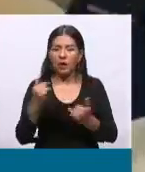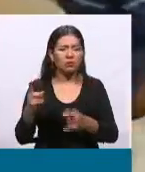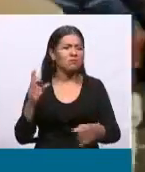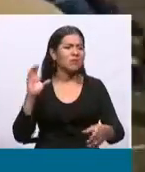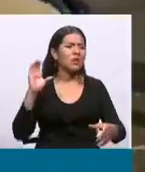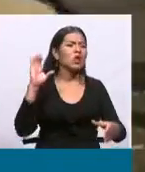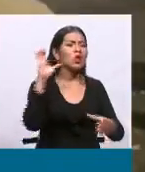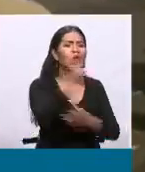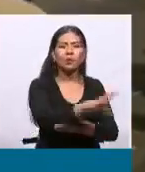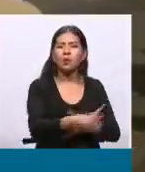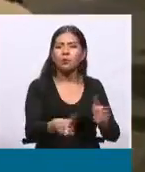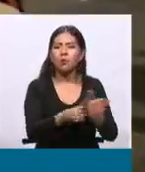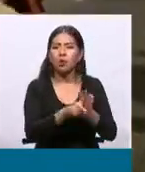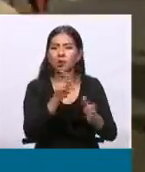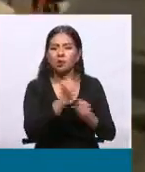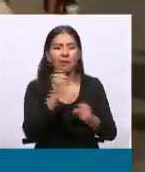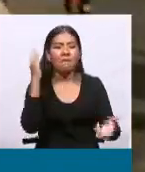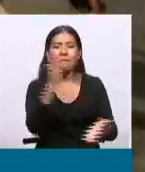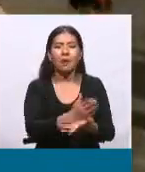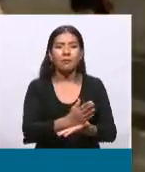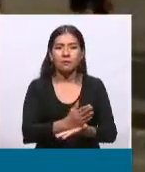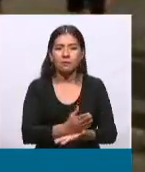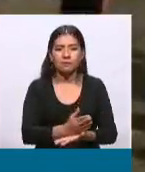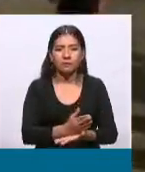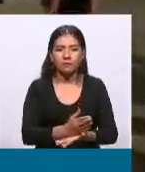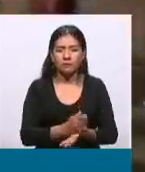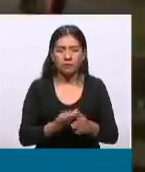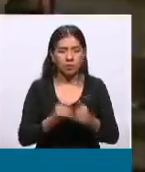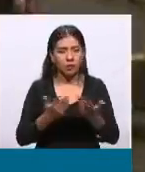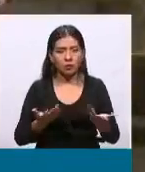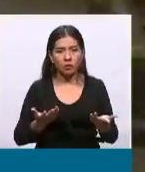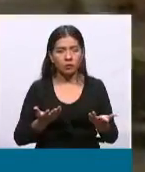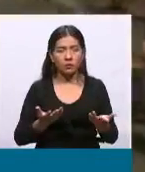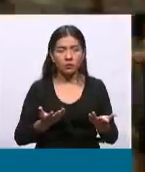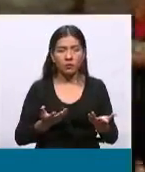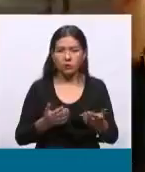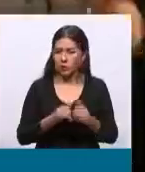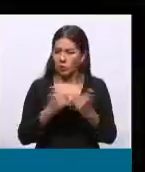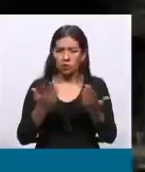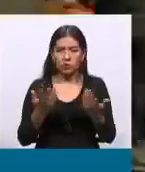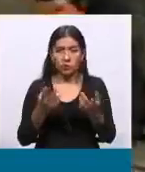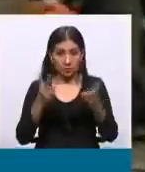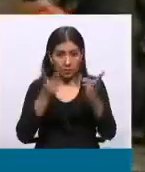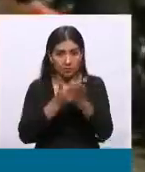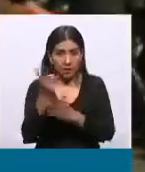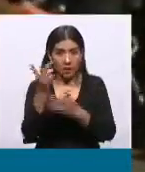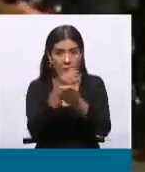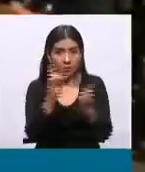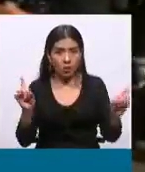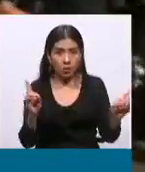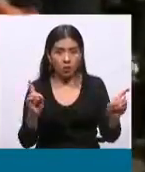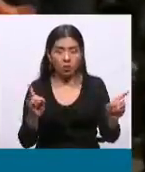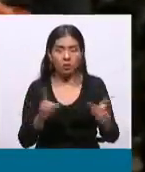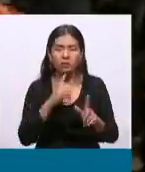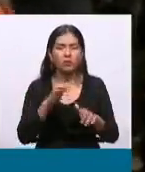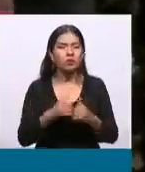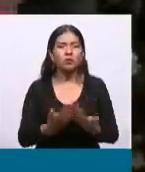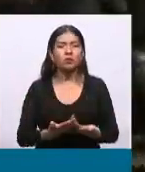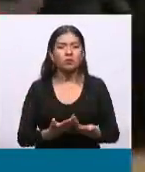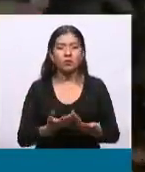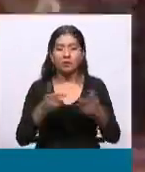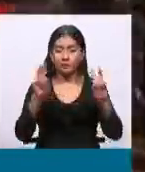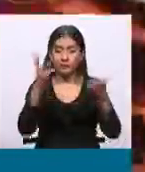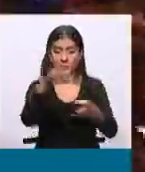palo, violencia, a que pare. Caramba, qué democracia, ¿no? Porque se entendería que en